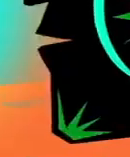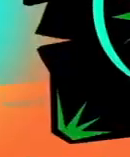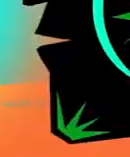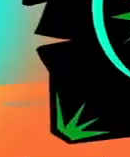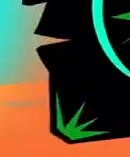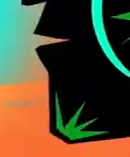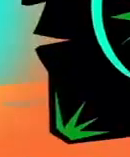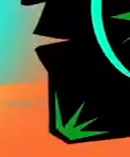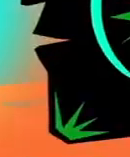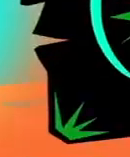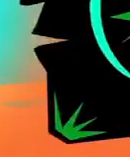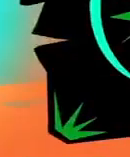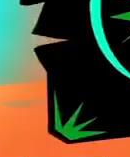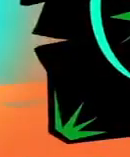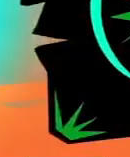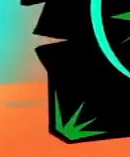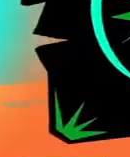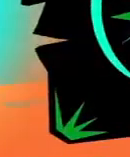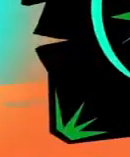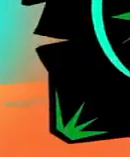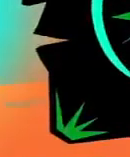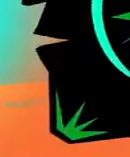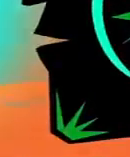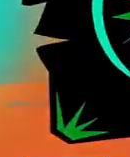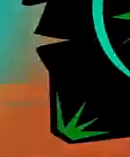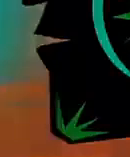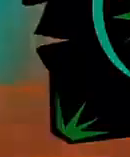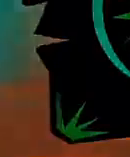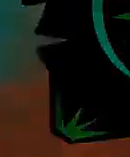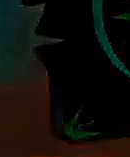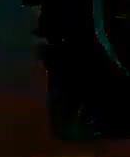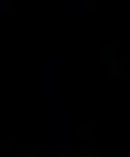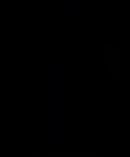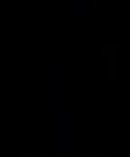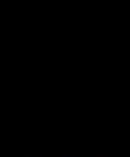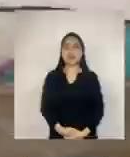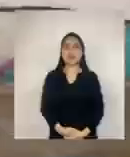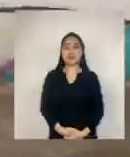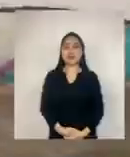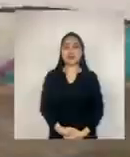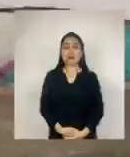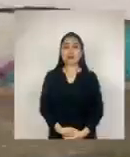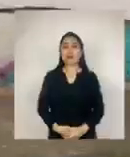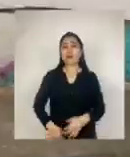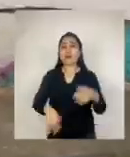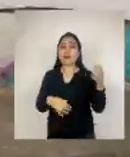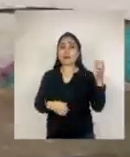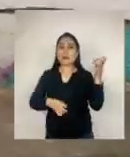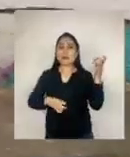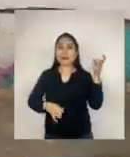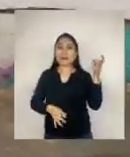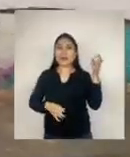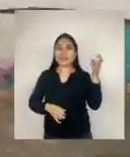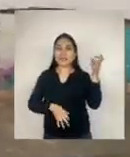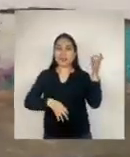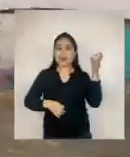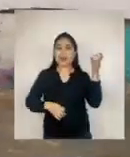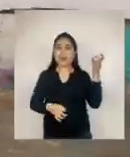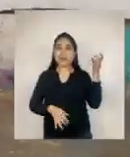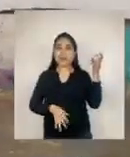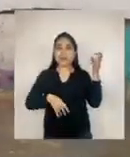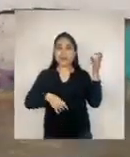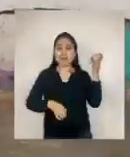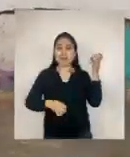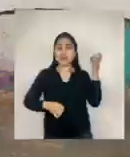para eso. Esto es para que nos unamos como pueblo. Sí, claro. Para que levantemos esta carta juntos. para que dejemos de andar peleando